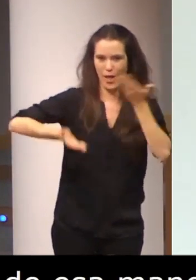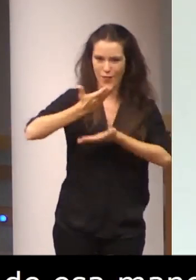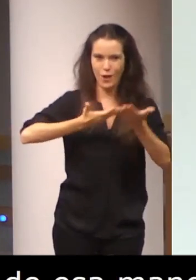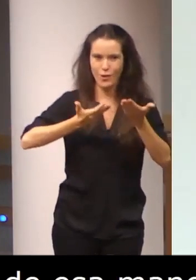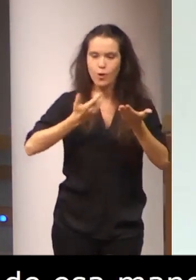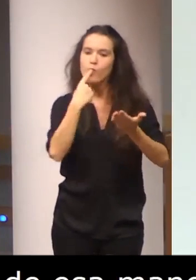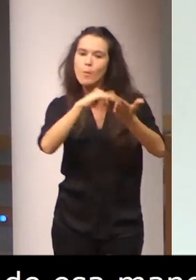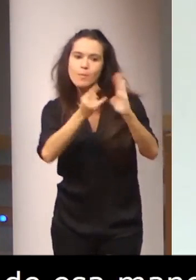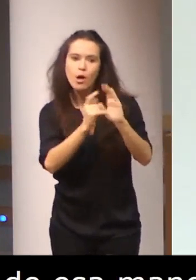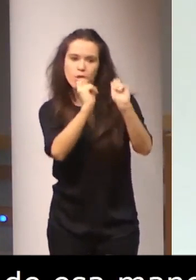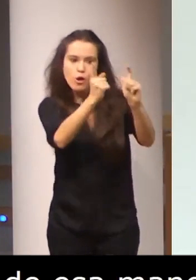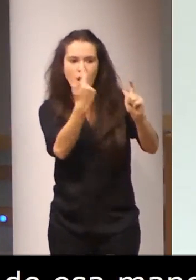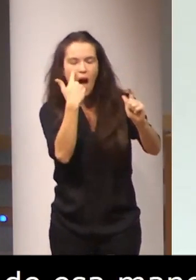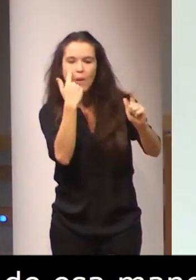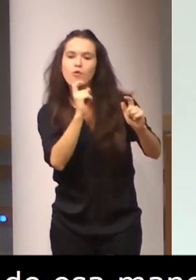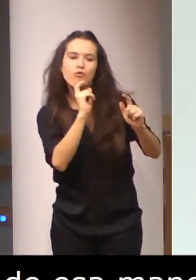por proyectos, etc.